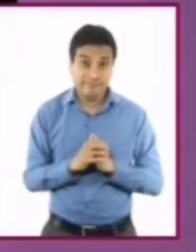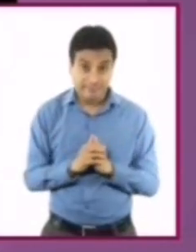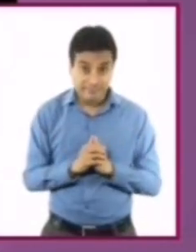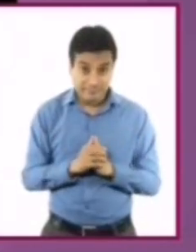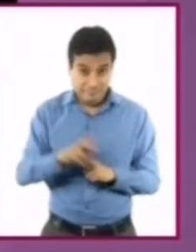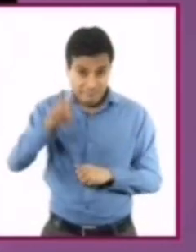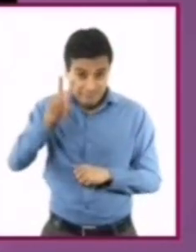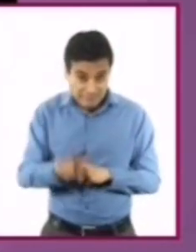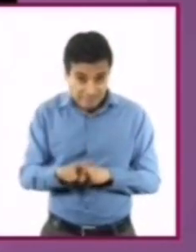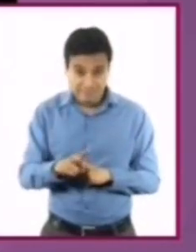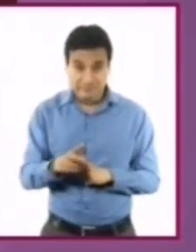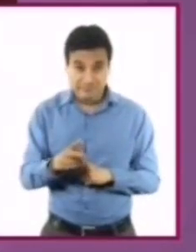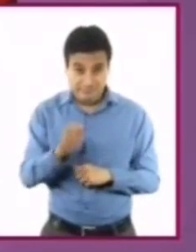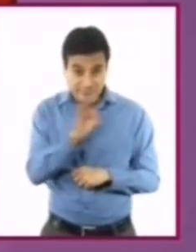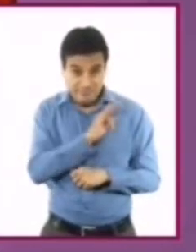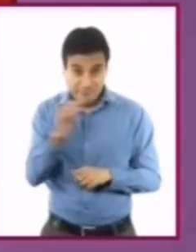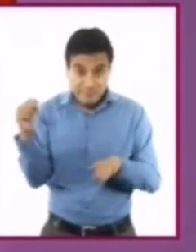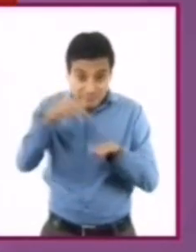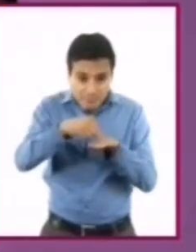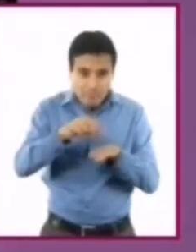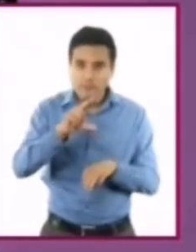caída permanente.